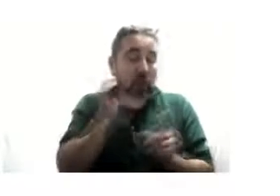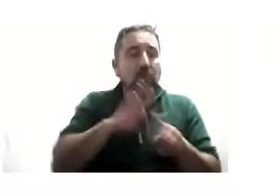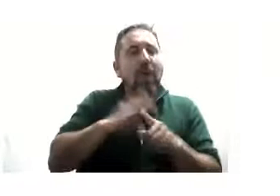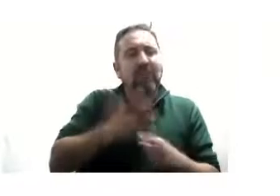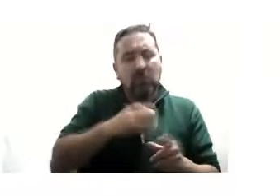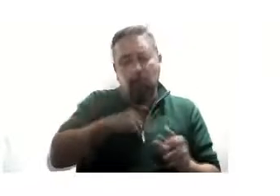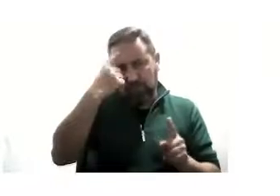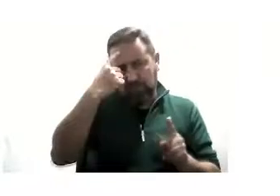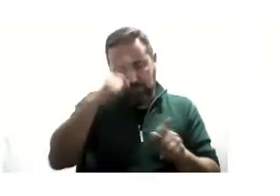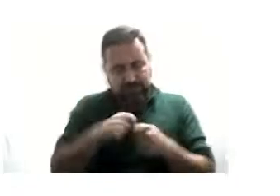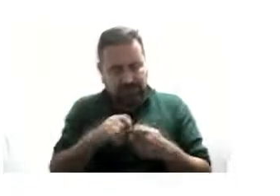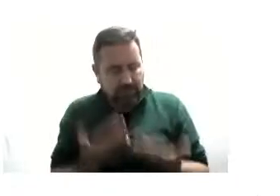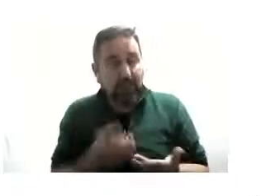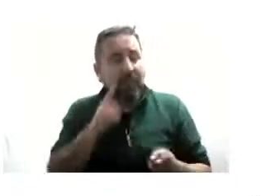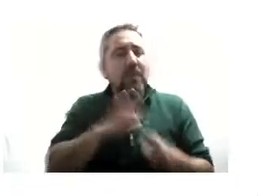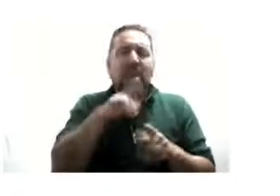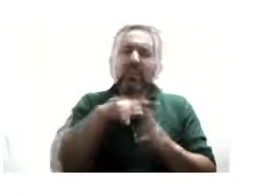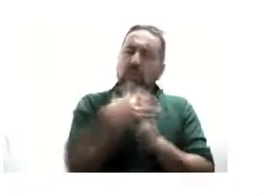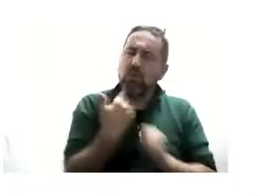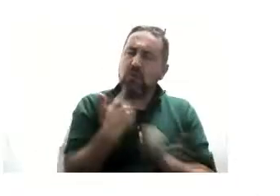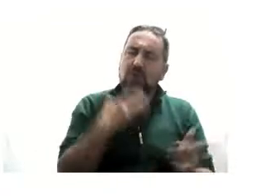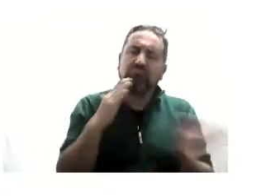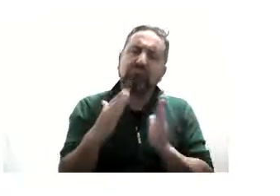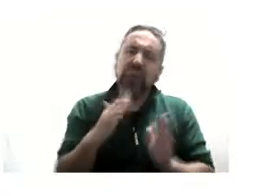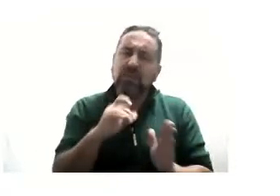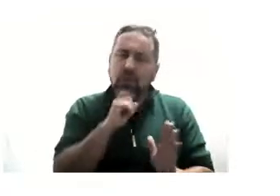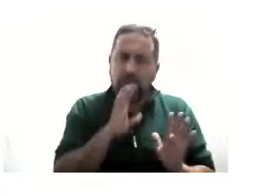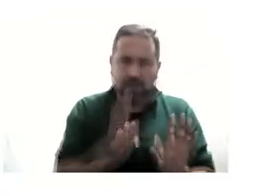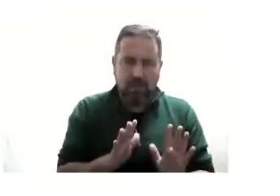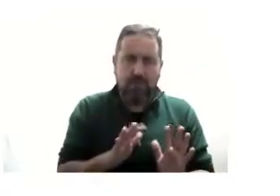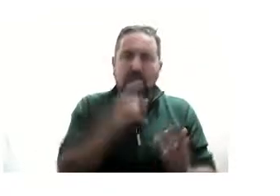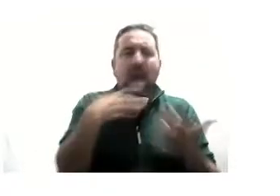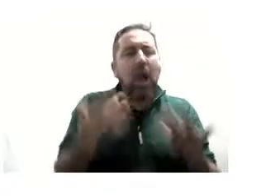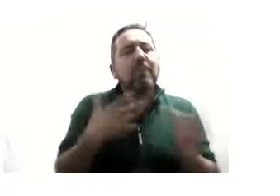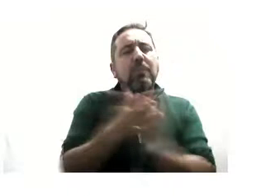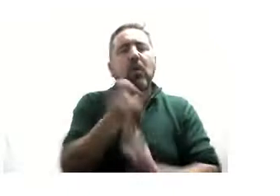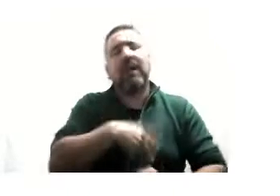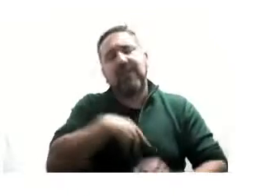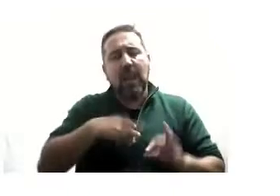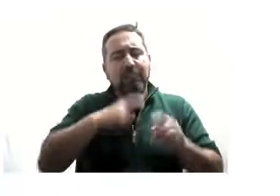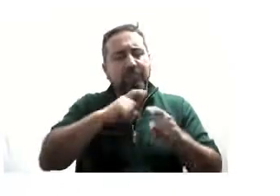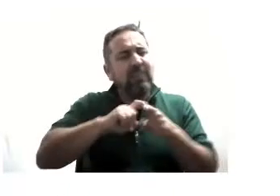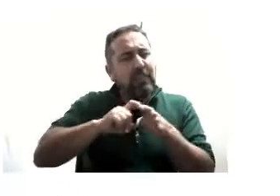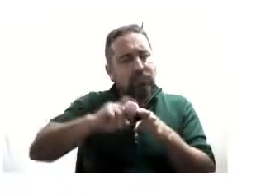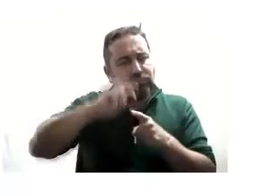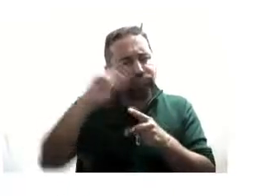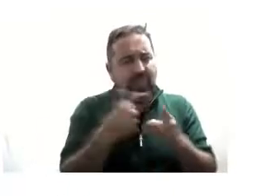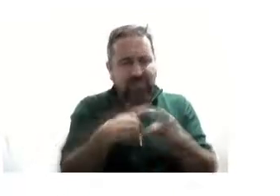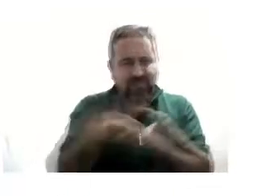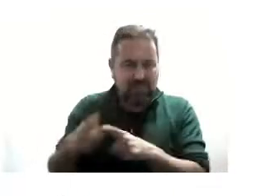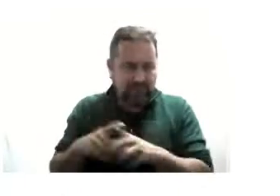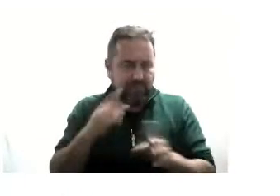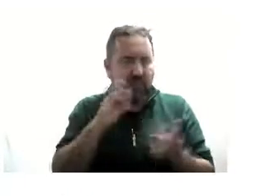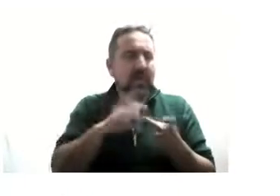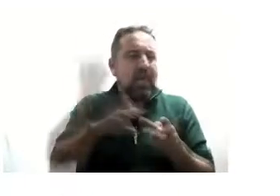importancia. Entonces, vamos a empezar hablando de forma genérica sobre los distintos tipos de implante, ¿no? Lo he planteado como desde el